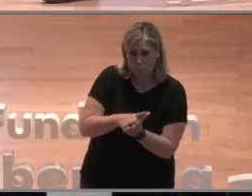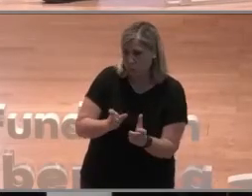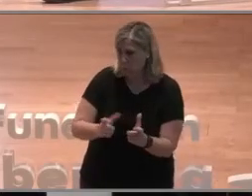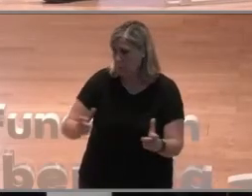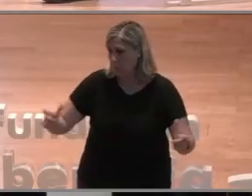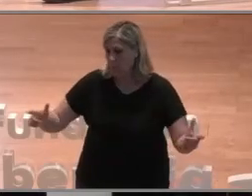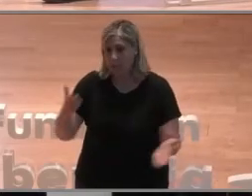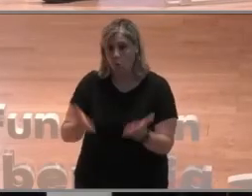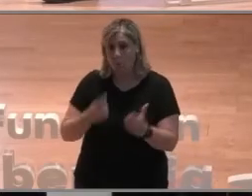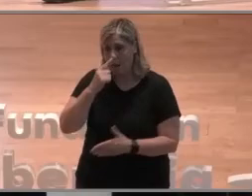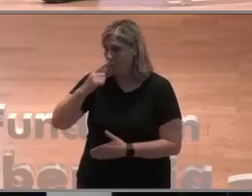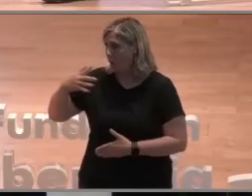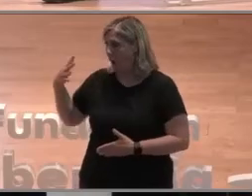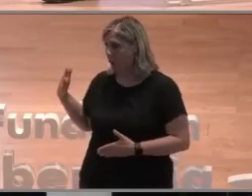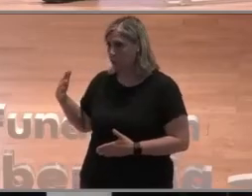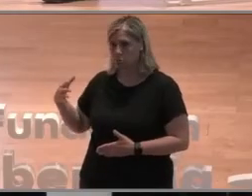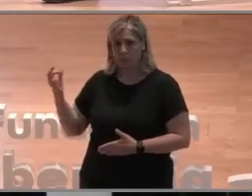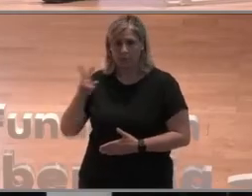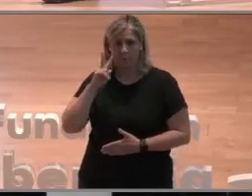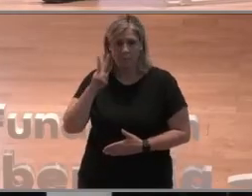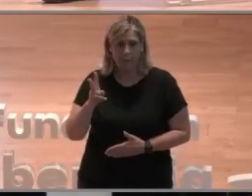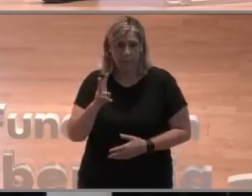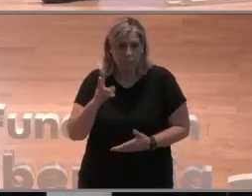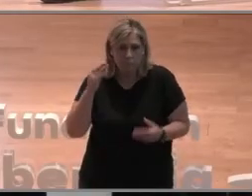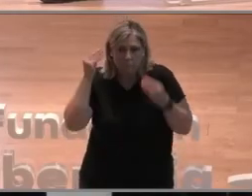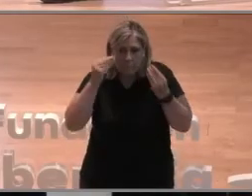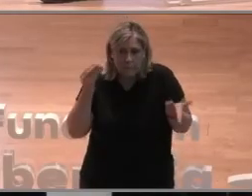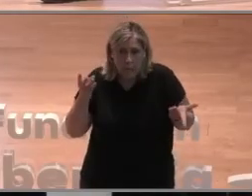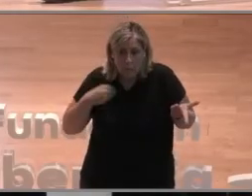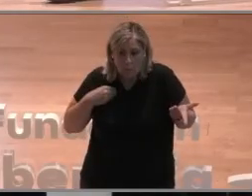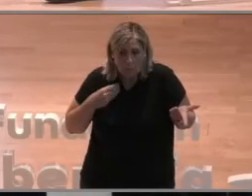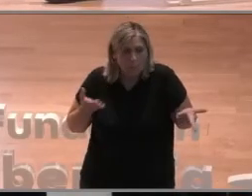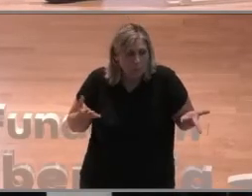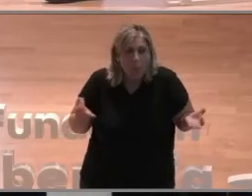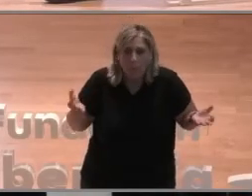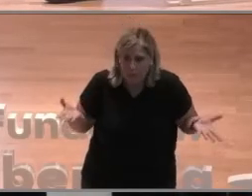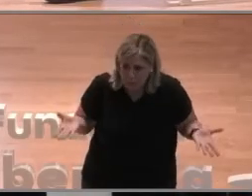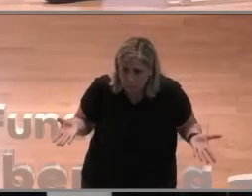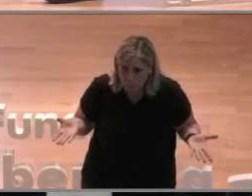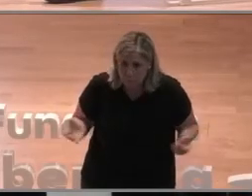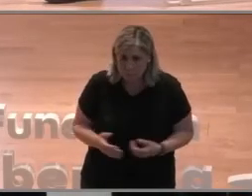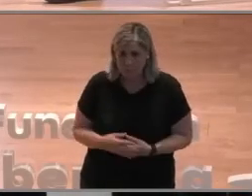años anteriores, te tienes que buscar y hacer la pregunta de investigación y decir qué está pasando, ¿no?